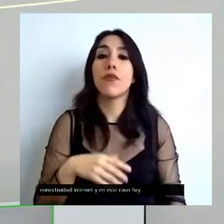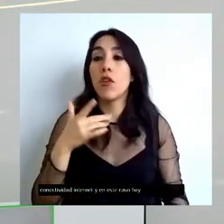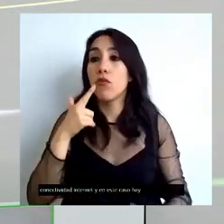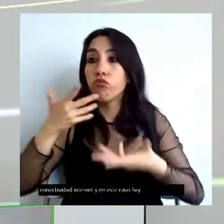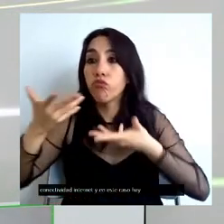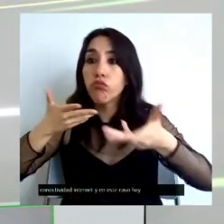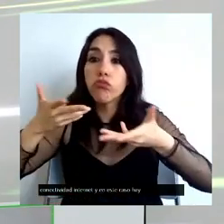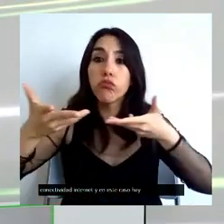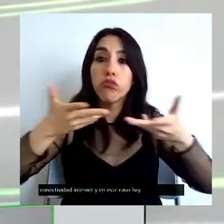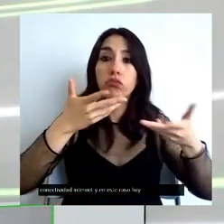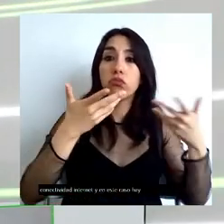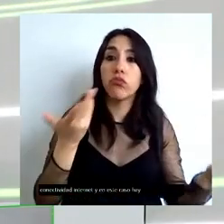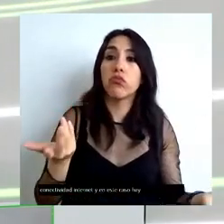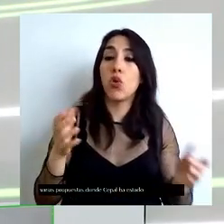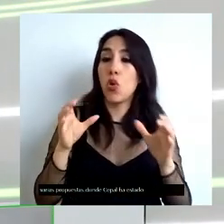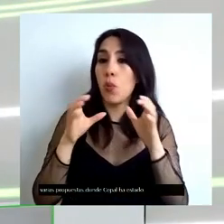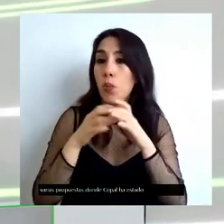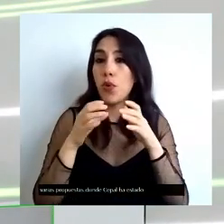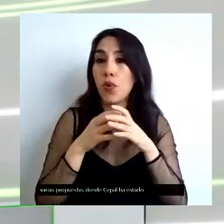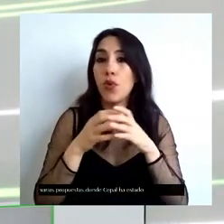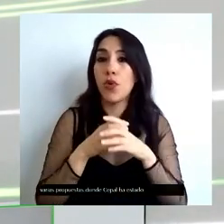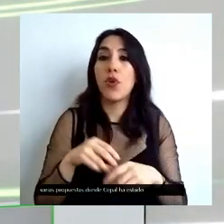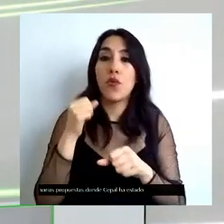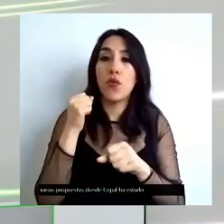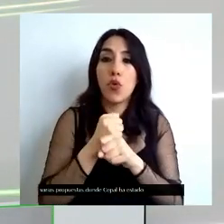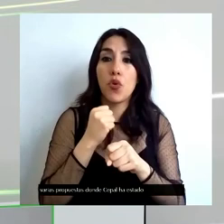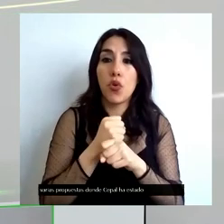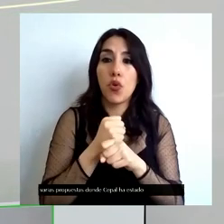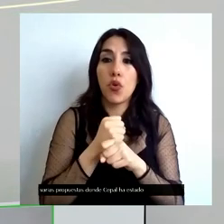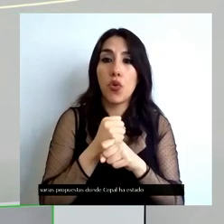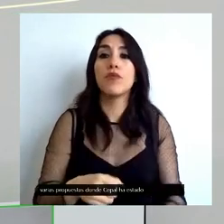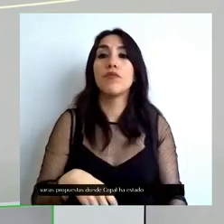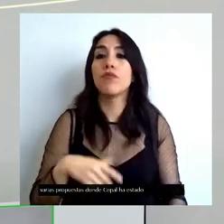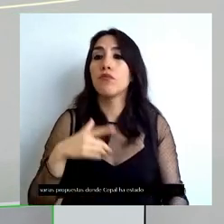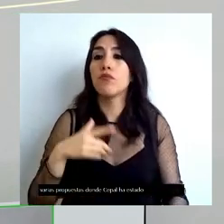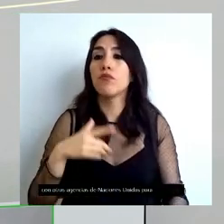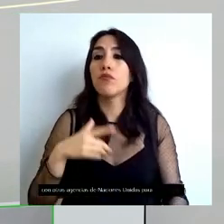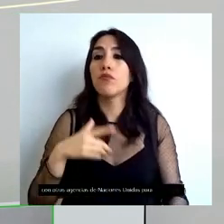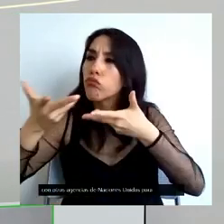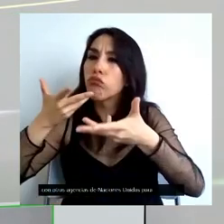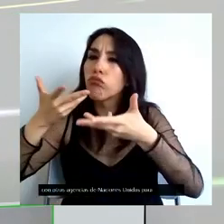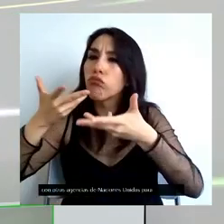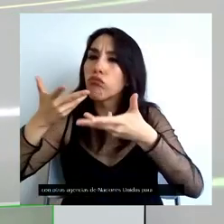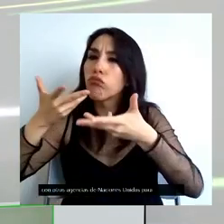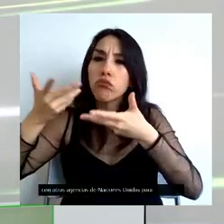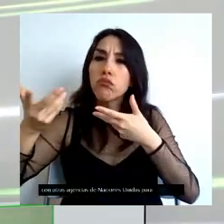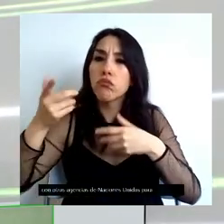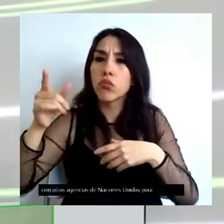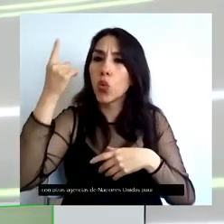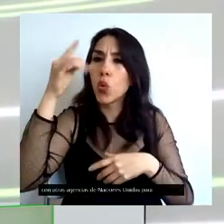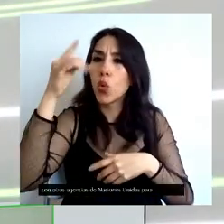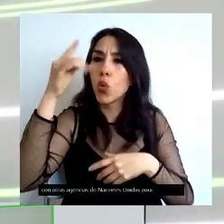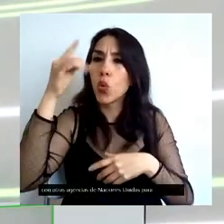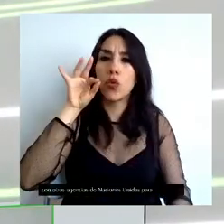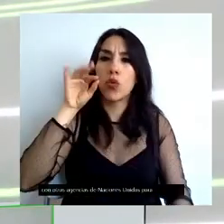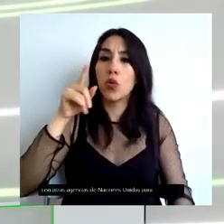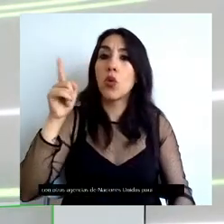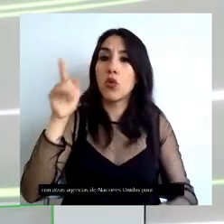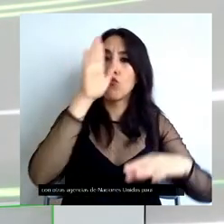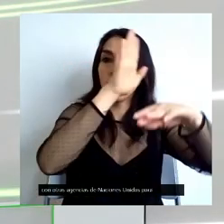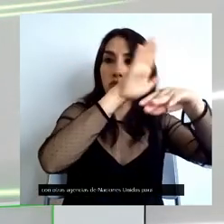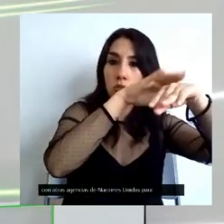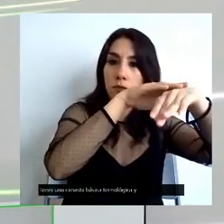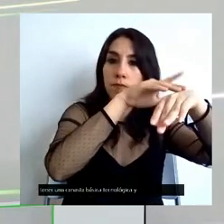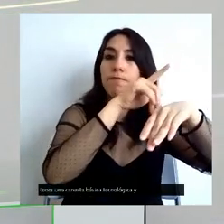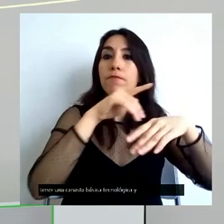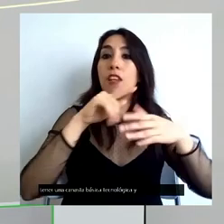propuesta de tener una canasta básica tecnológica y digital. Y eso hoy para el estado